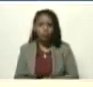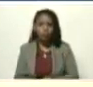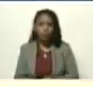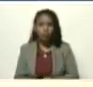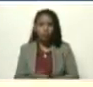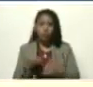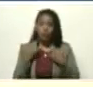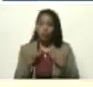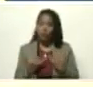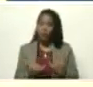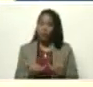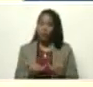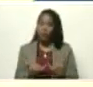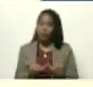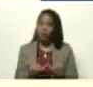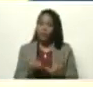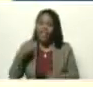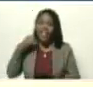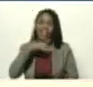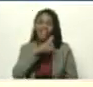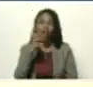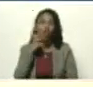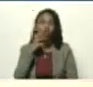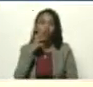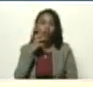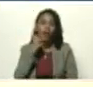Ahora Iván Duque se va.